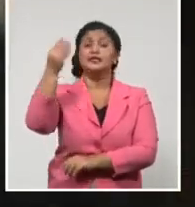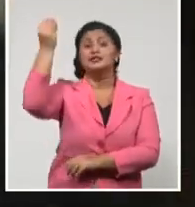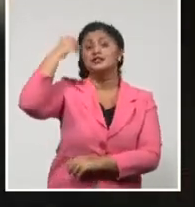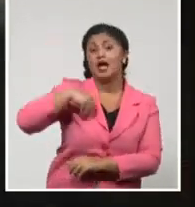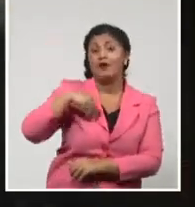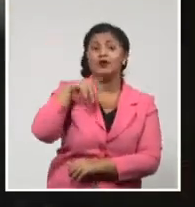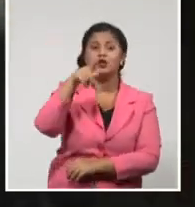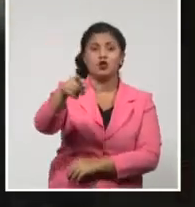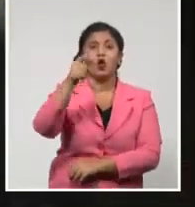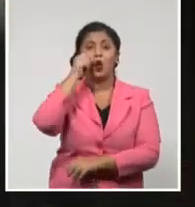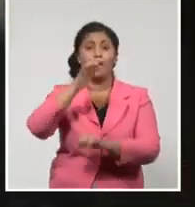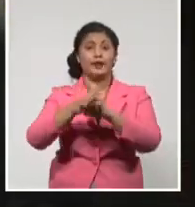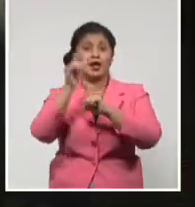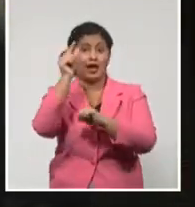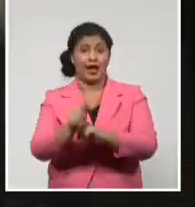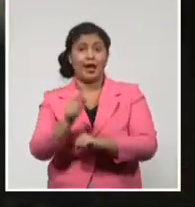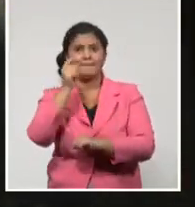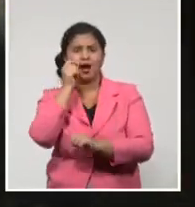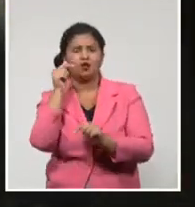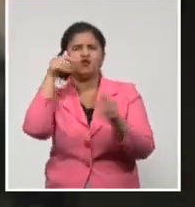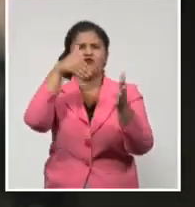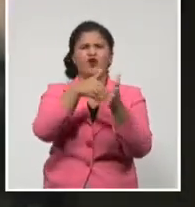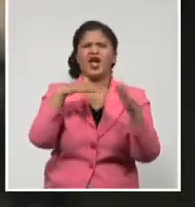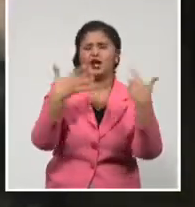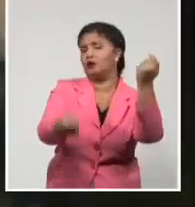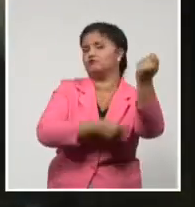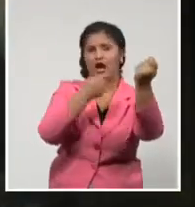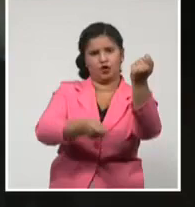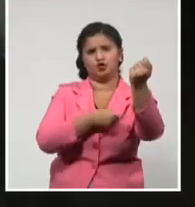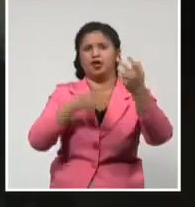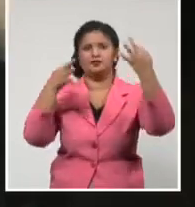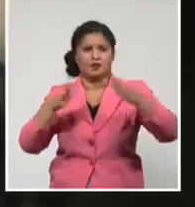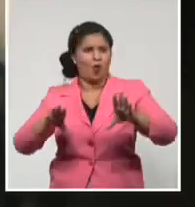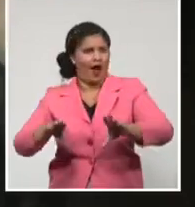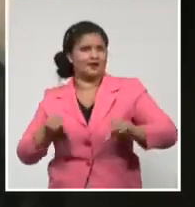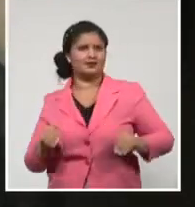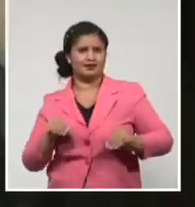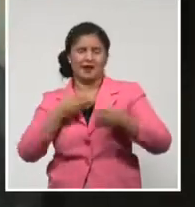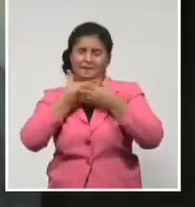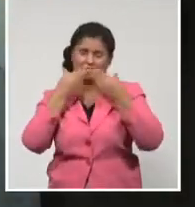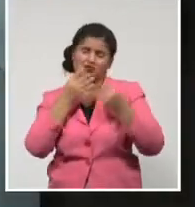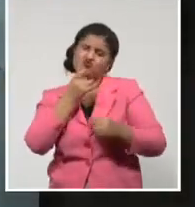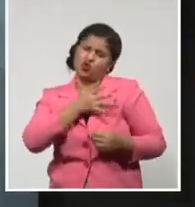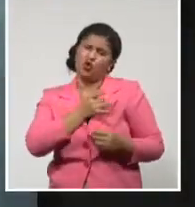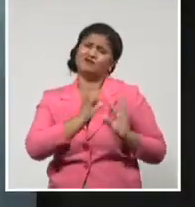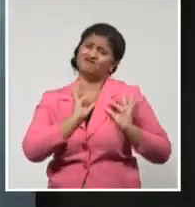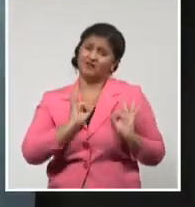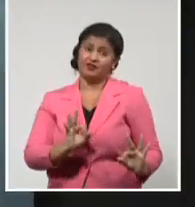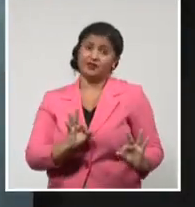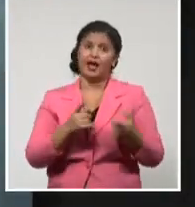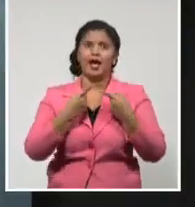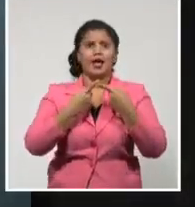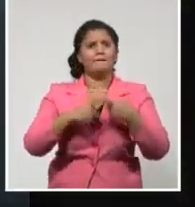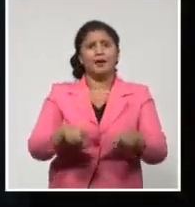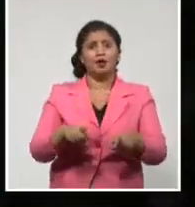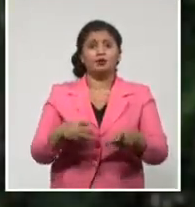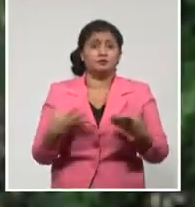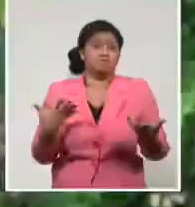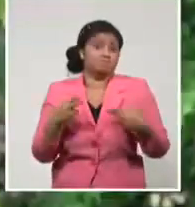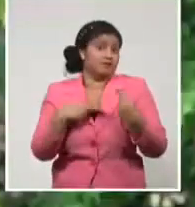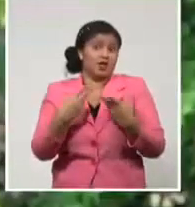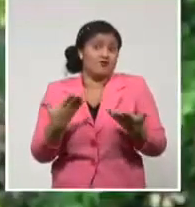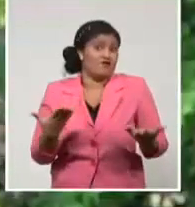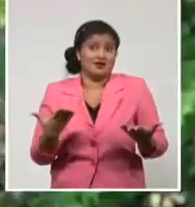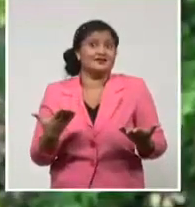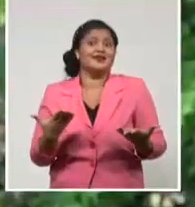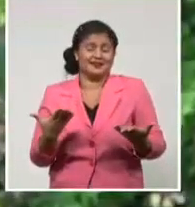combatir allí por convicción y por eso acepta su pérdida aunque le duela hay que enfrentarlo porque eso es lo